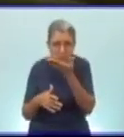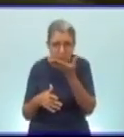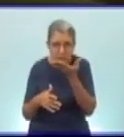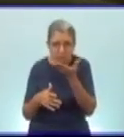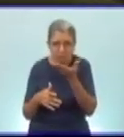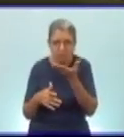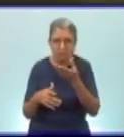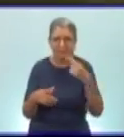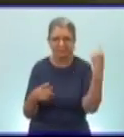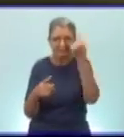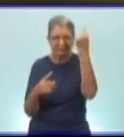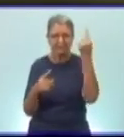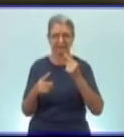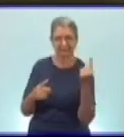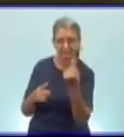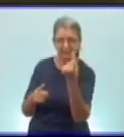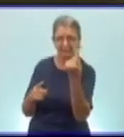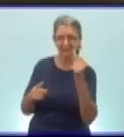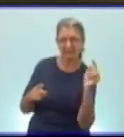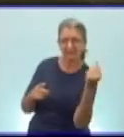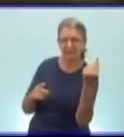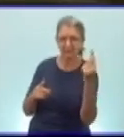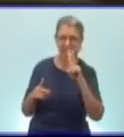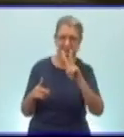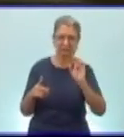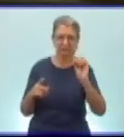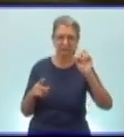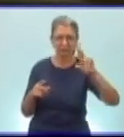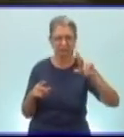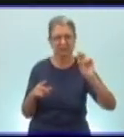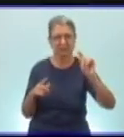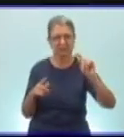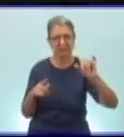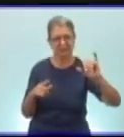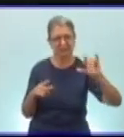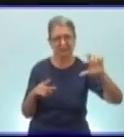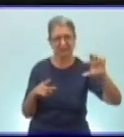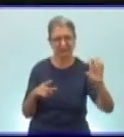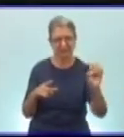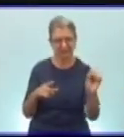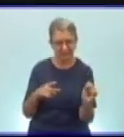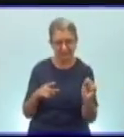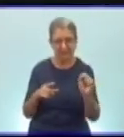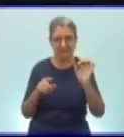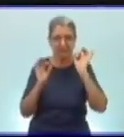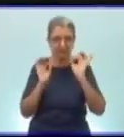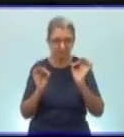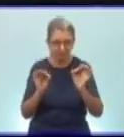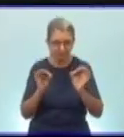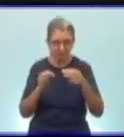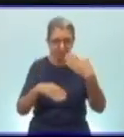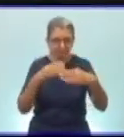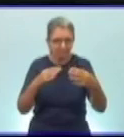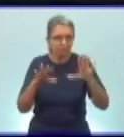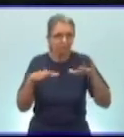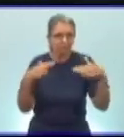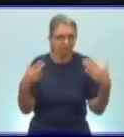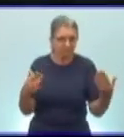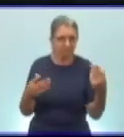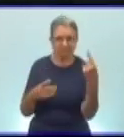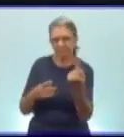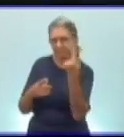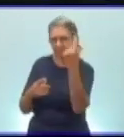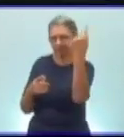crean muchos torbellinos llamados vórtices. Los problemas empiezan cuando dichos vórtices tienen la misma frecuencia natural que el puente. Eso se